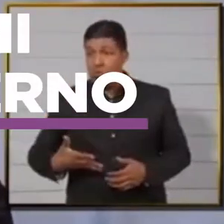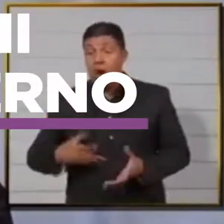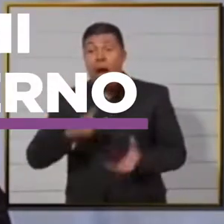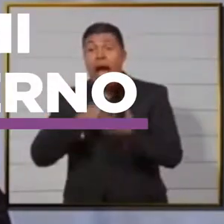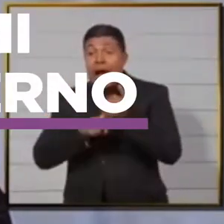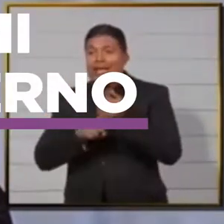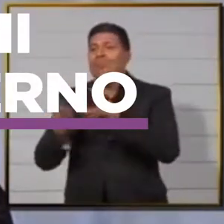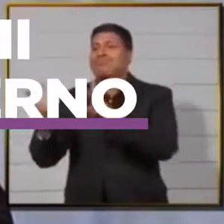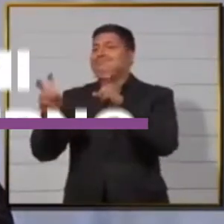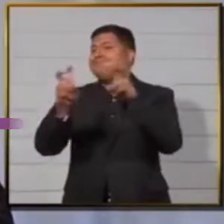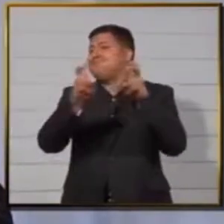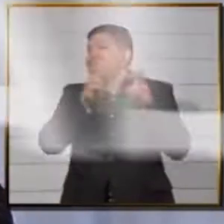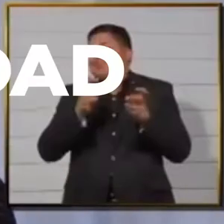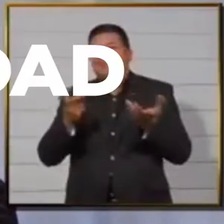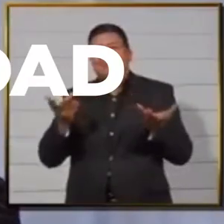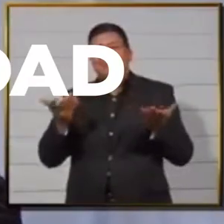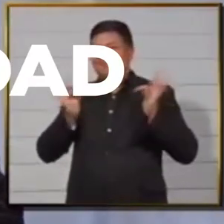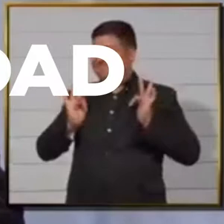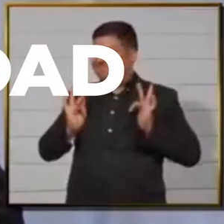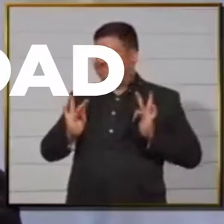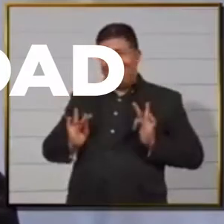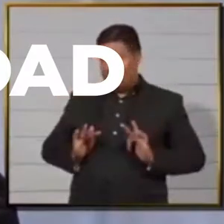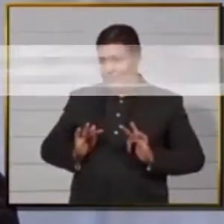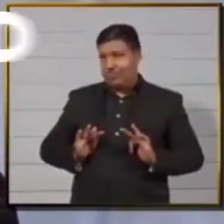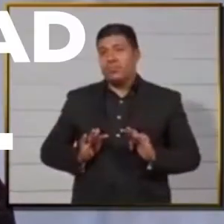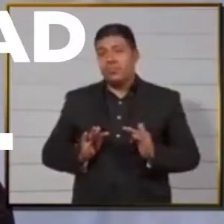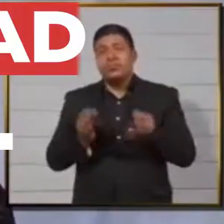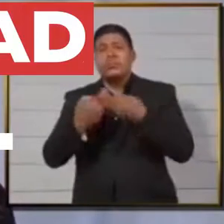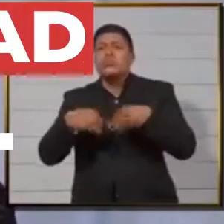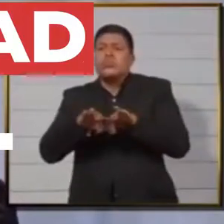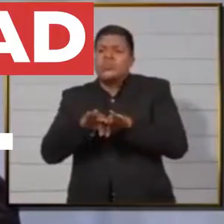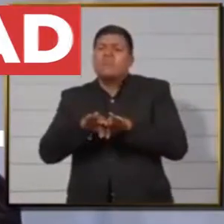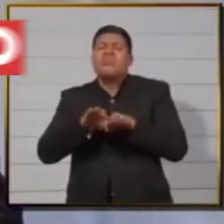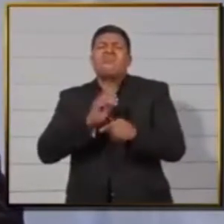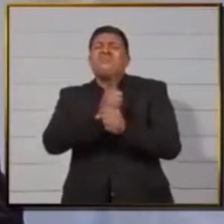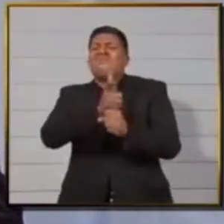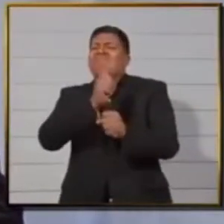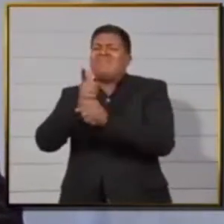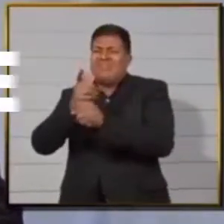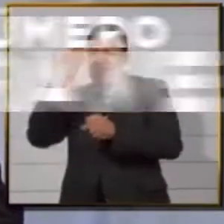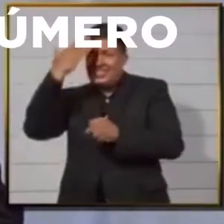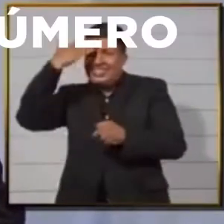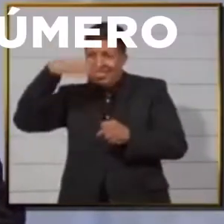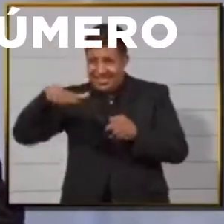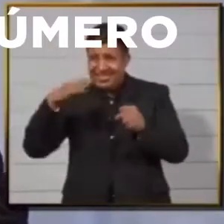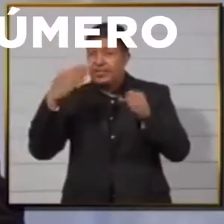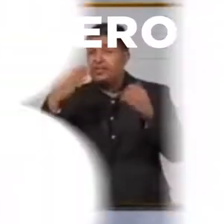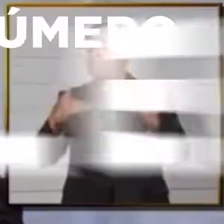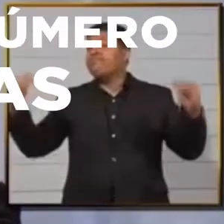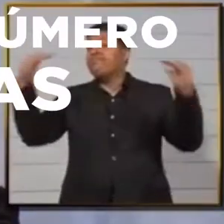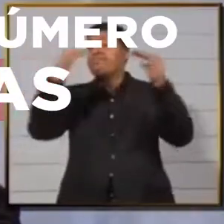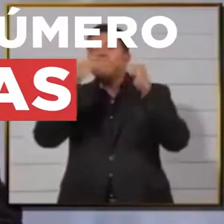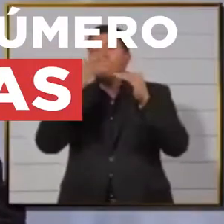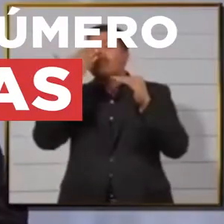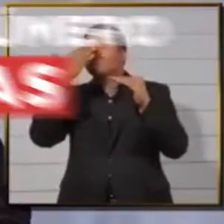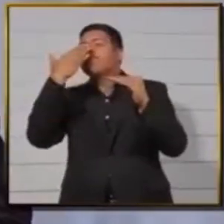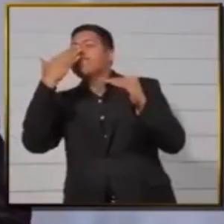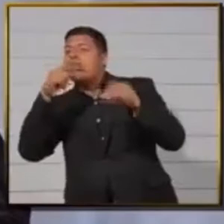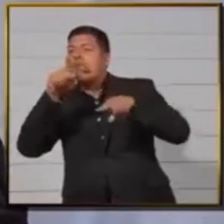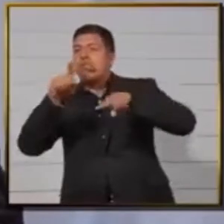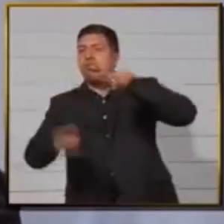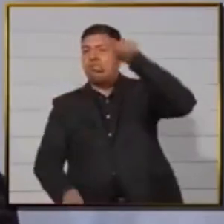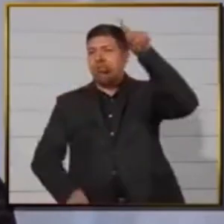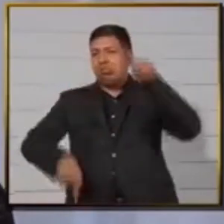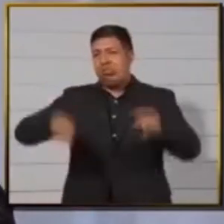base de mi visión de gobierno es la realidad una realidad de desigualdad social grave que genera un sinnúmero de problemas